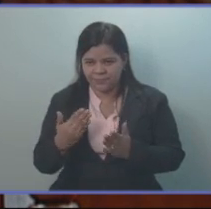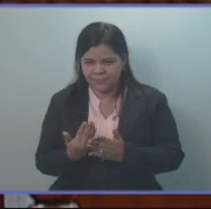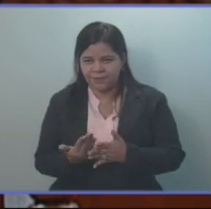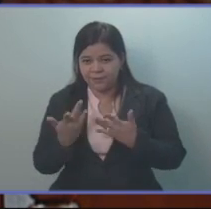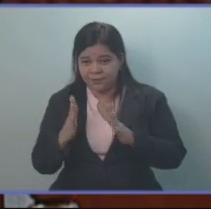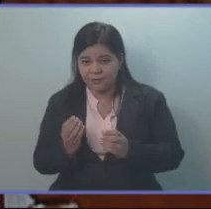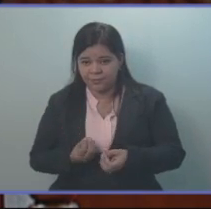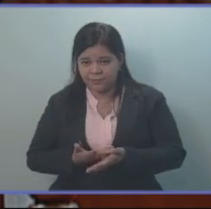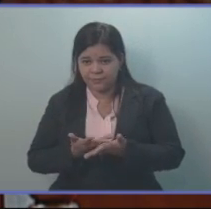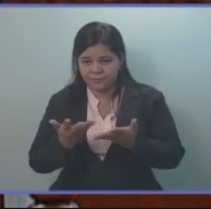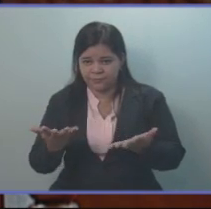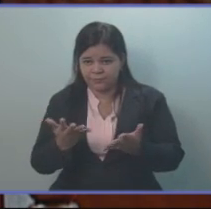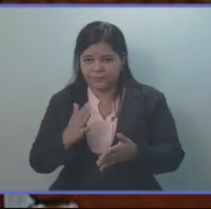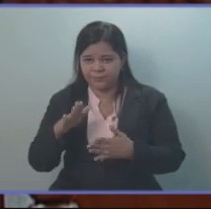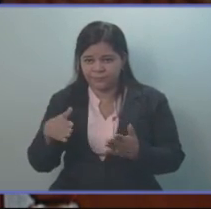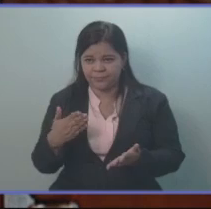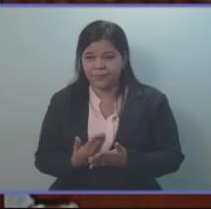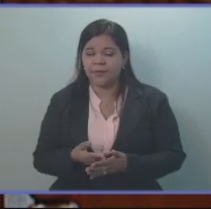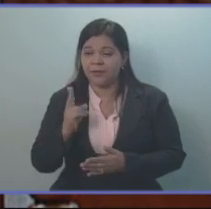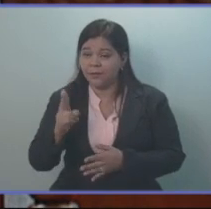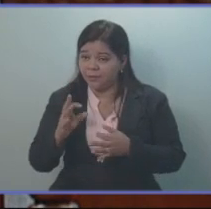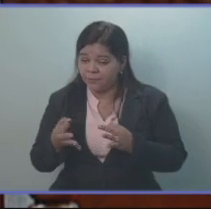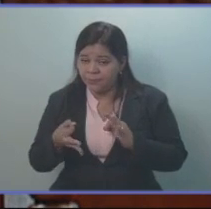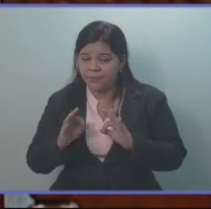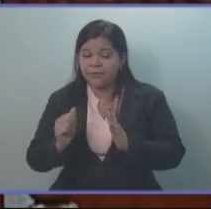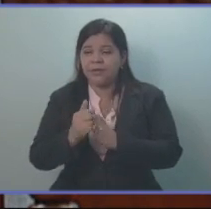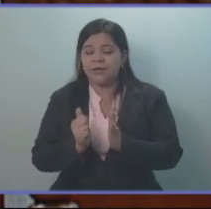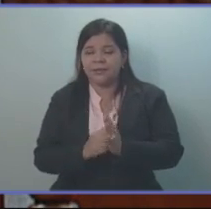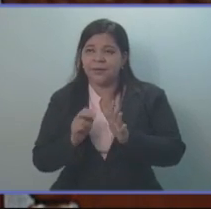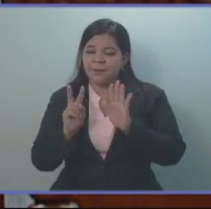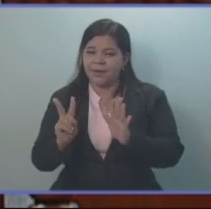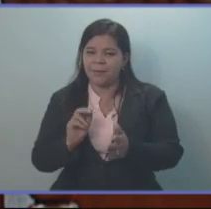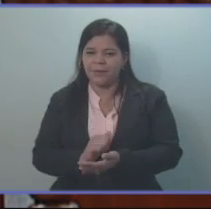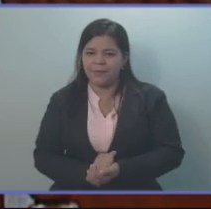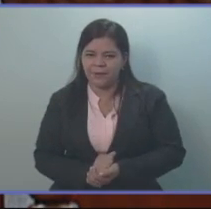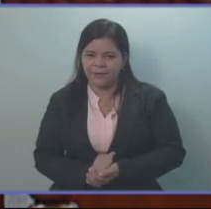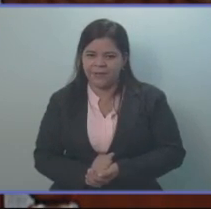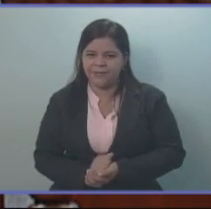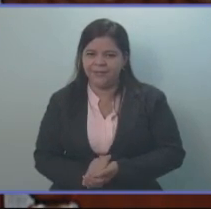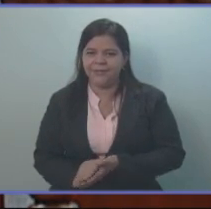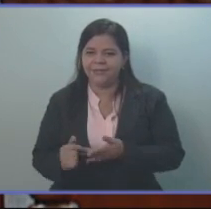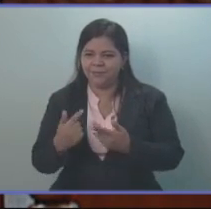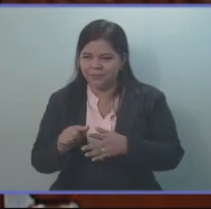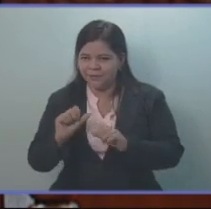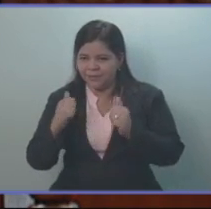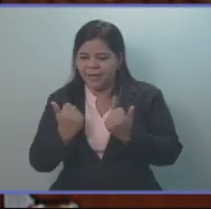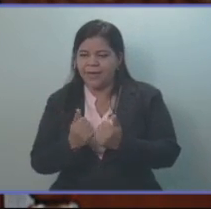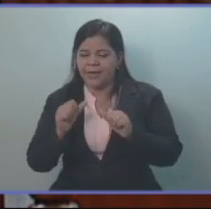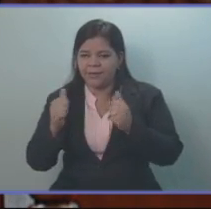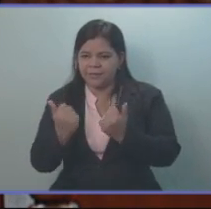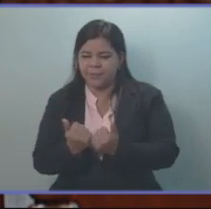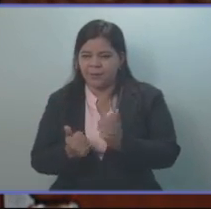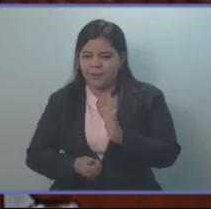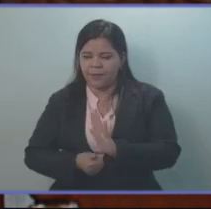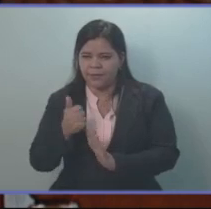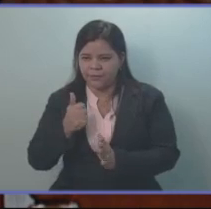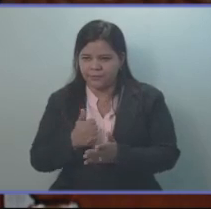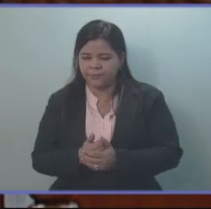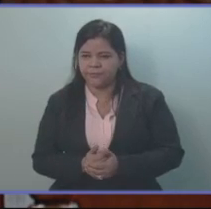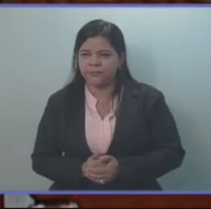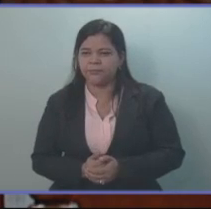expansión y financiamiento. Asimismo, el artículo 7 de la Ley General de Asociaciones Cooperativas establece que